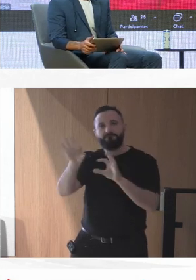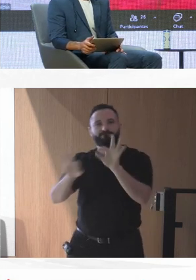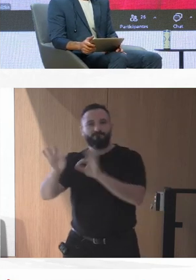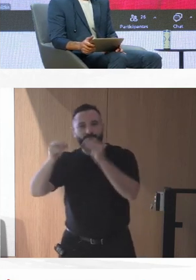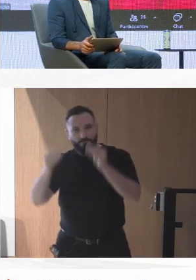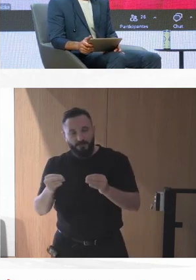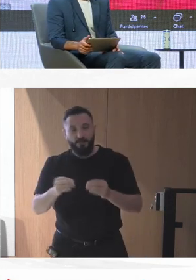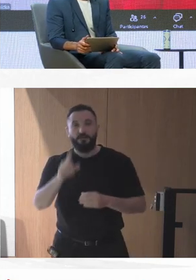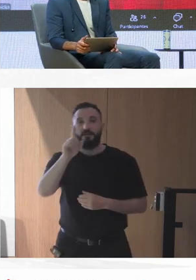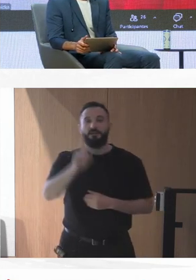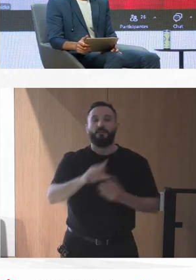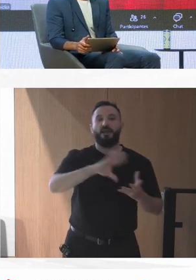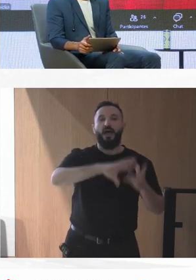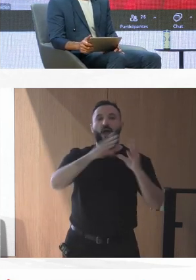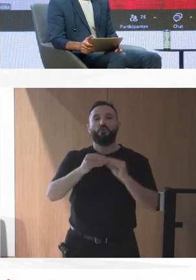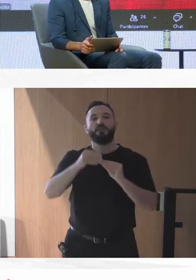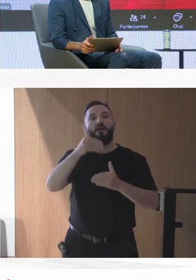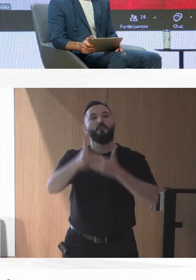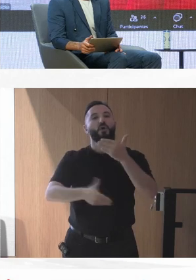también hemos incluido los ajustes de procedimiento